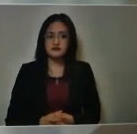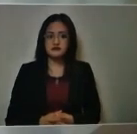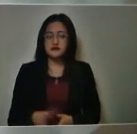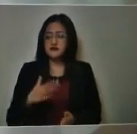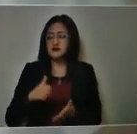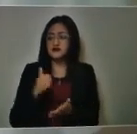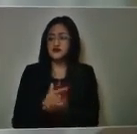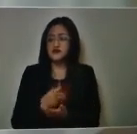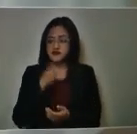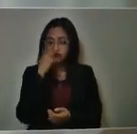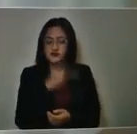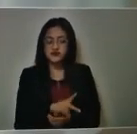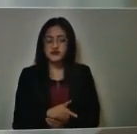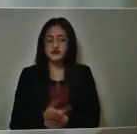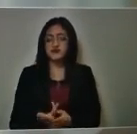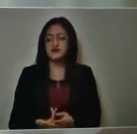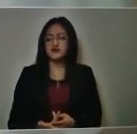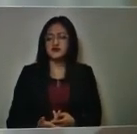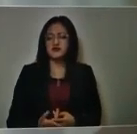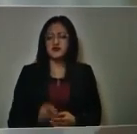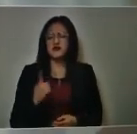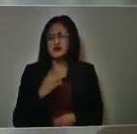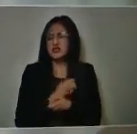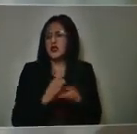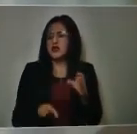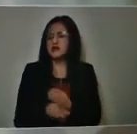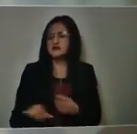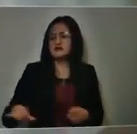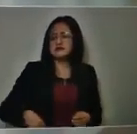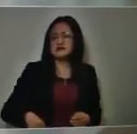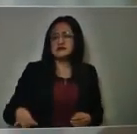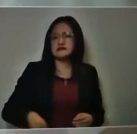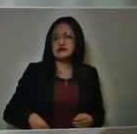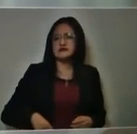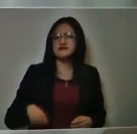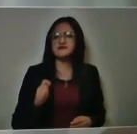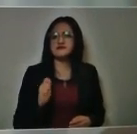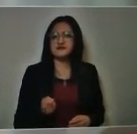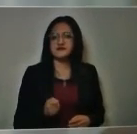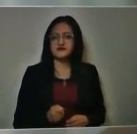La Ciudad de México determina una cosa interesante. Brigadas